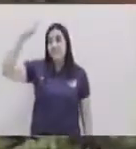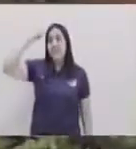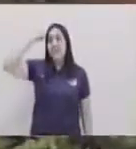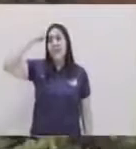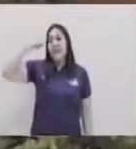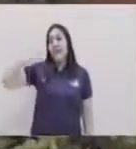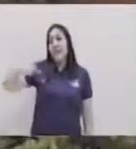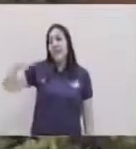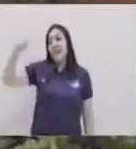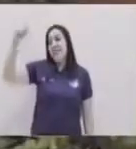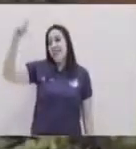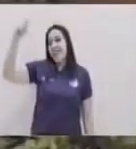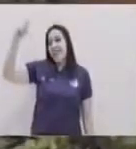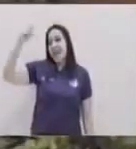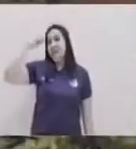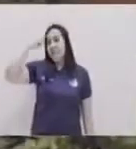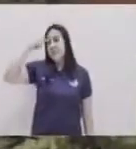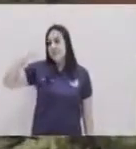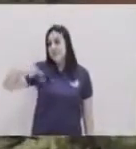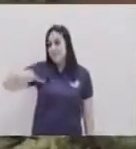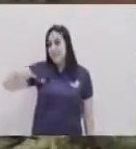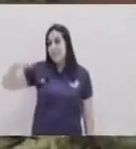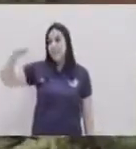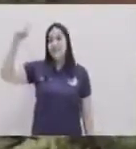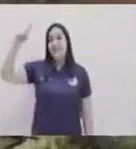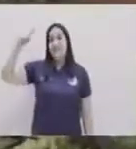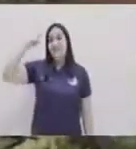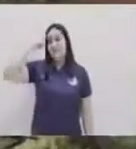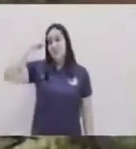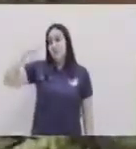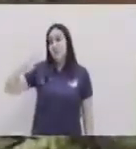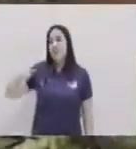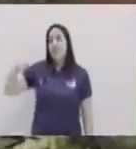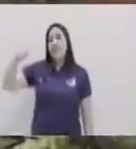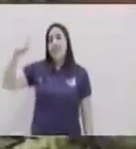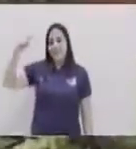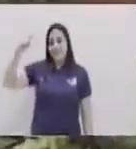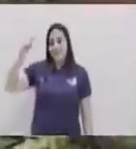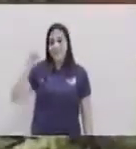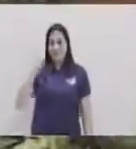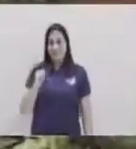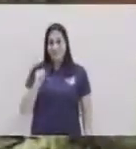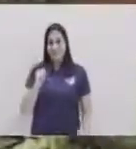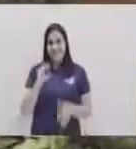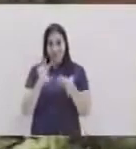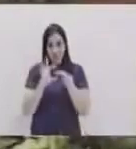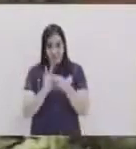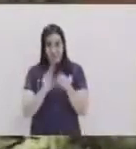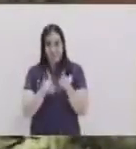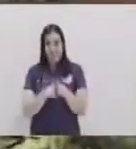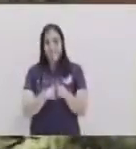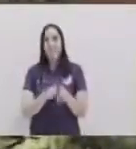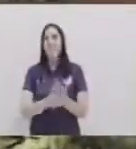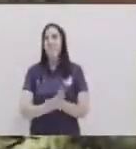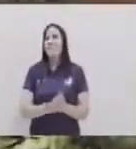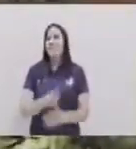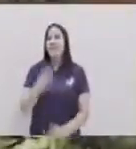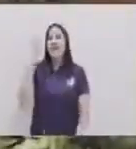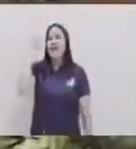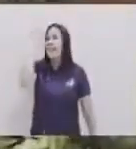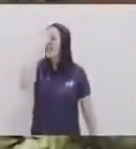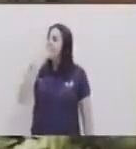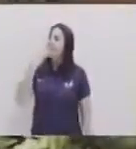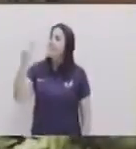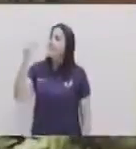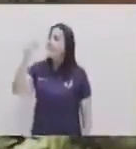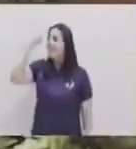movimiento con dirección al piso y haciendo una pequeña elevación para adelante. Lo hacemos juntos.